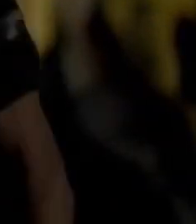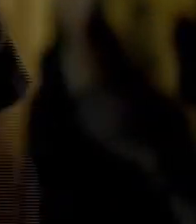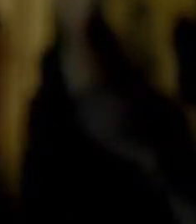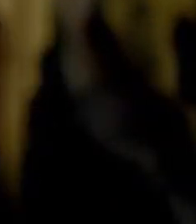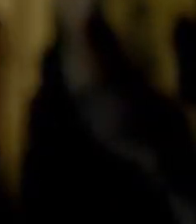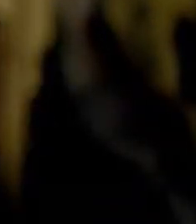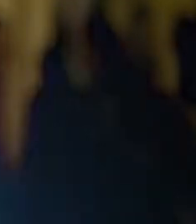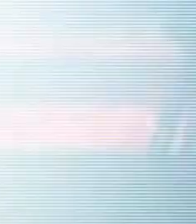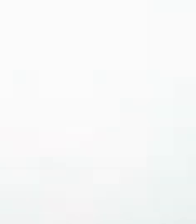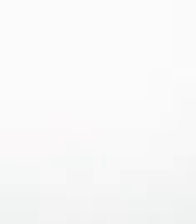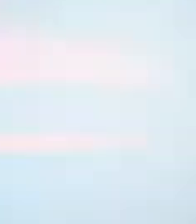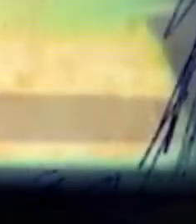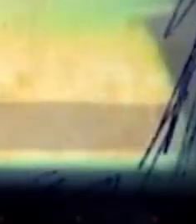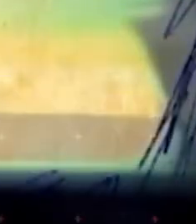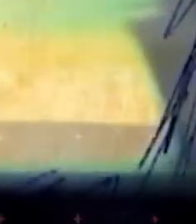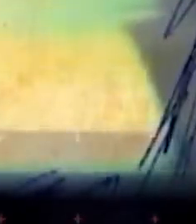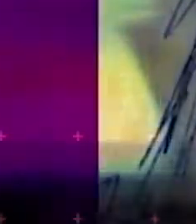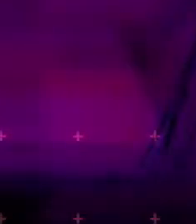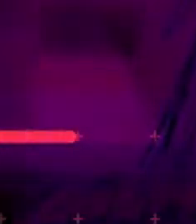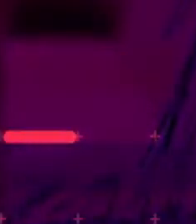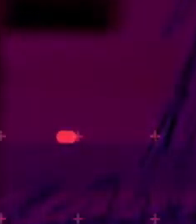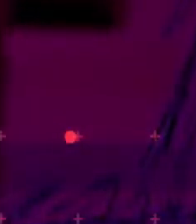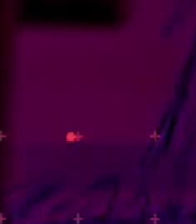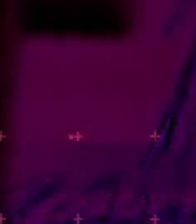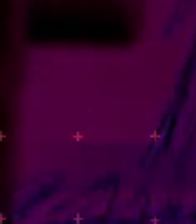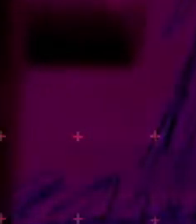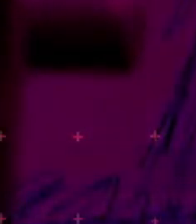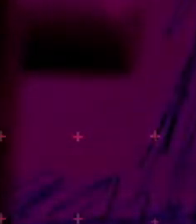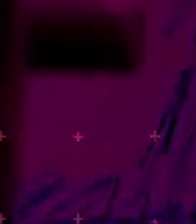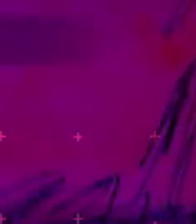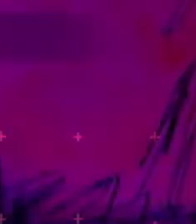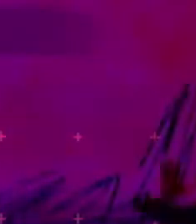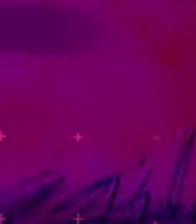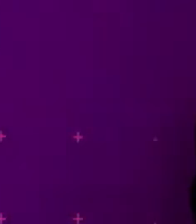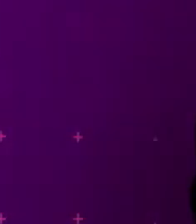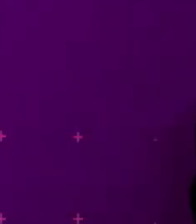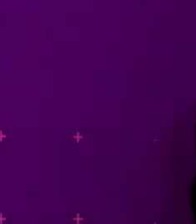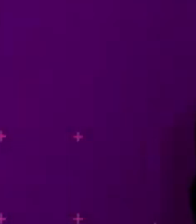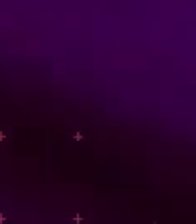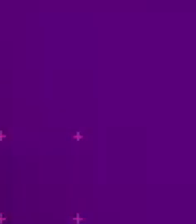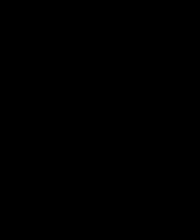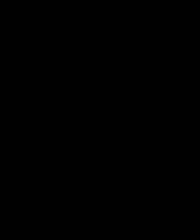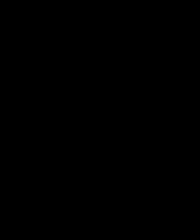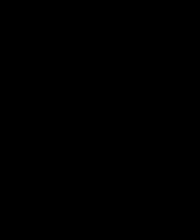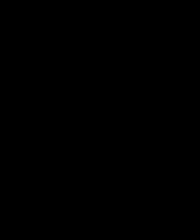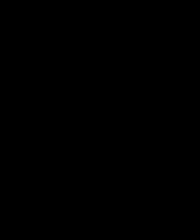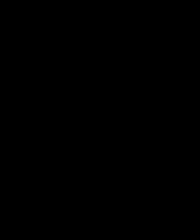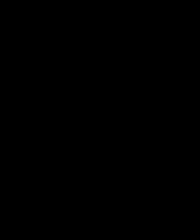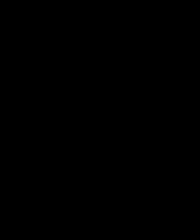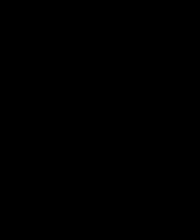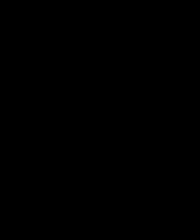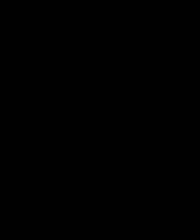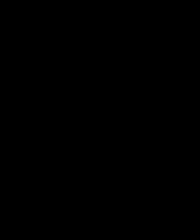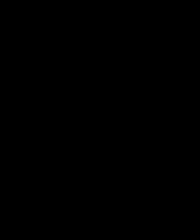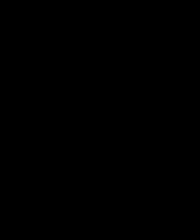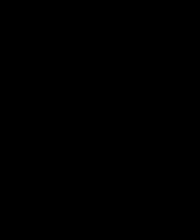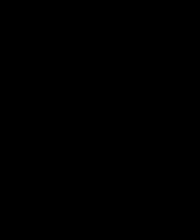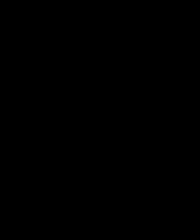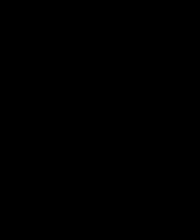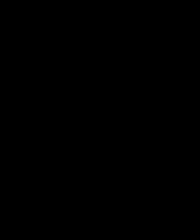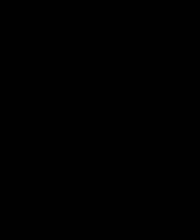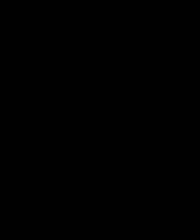para vos. ¡Andate, Pedro! Fábricas Tandil, el viernes a las 10 de la noche, aquí en 13, Costa